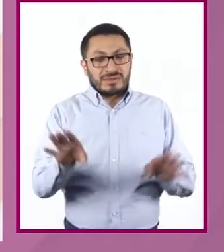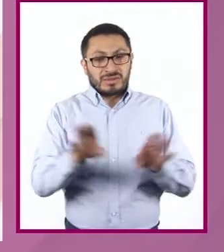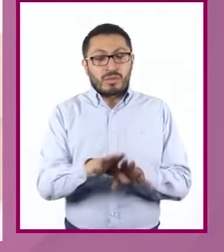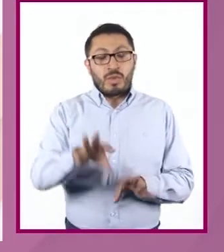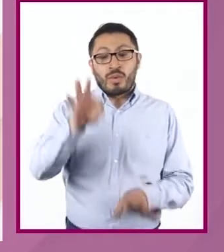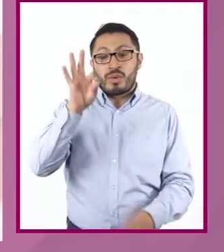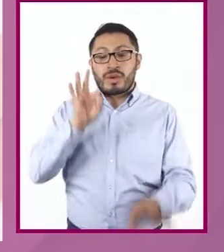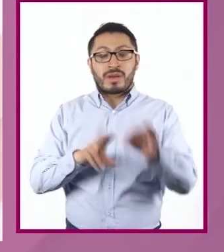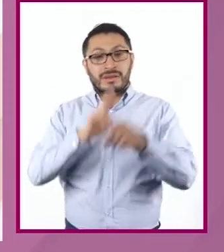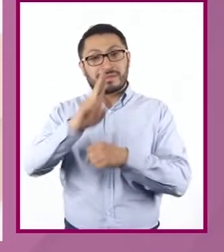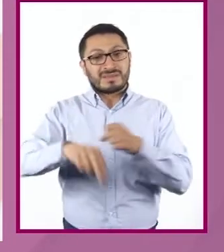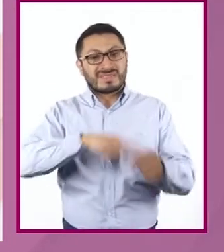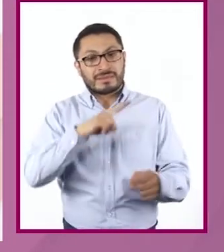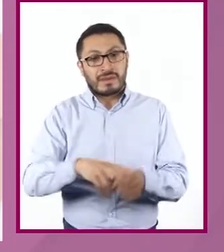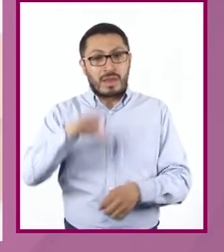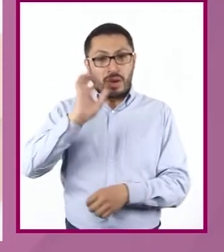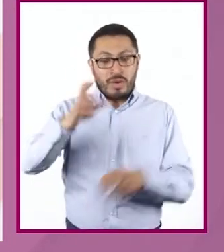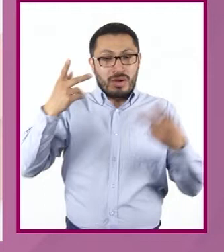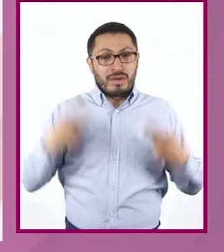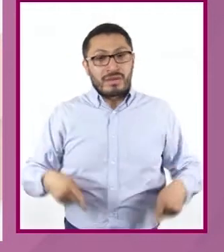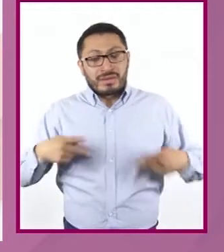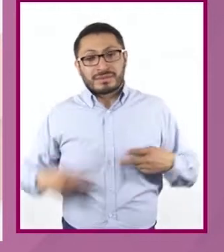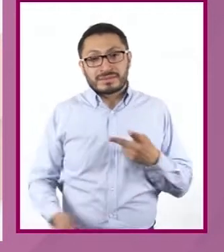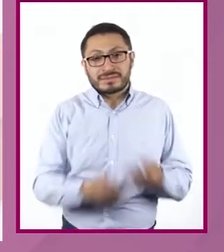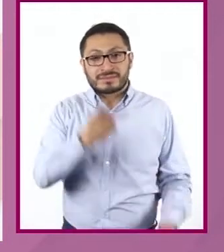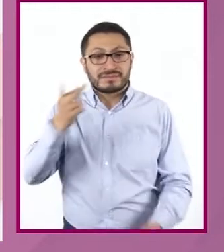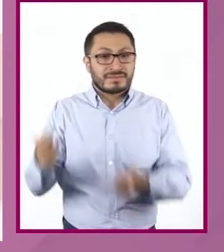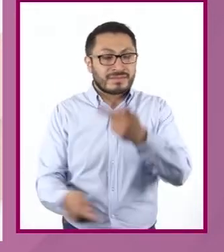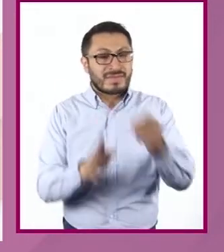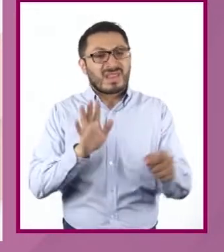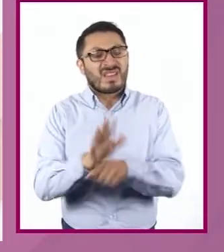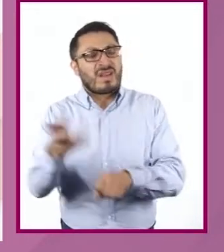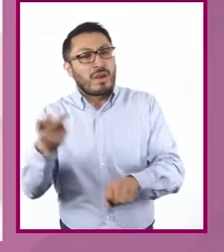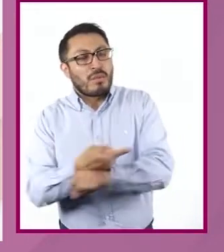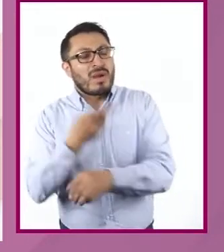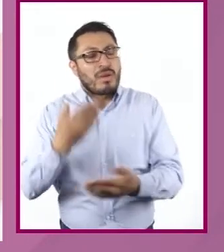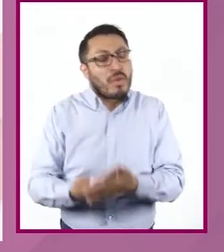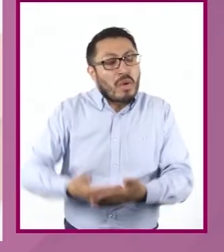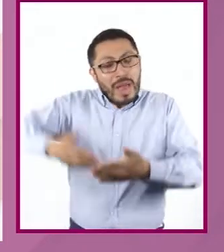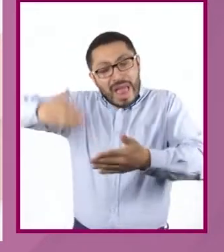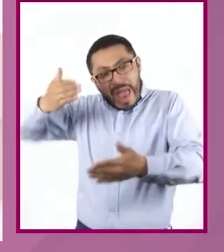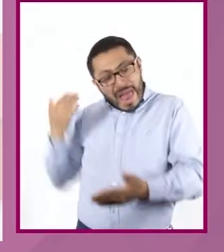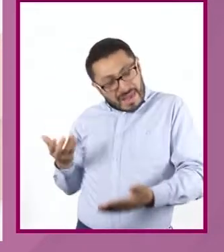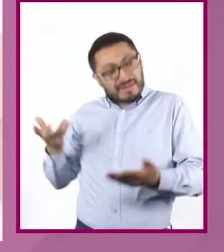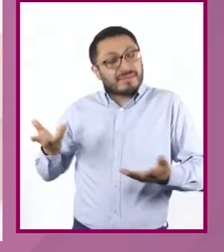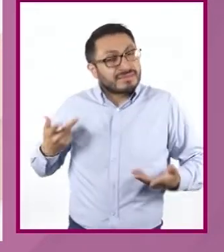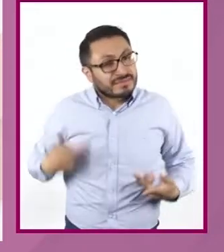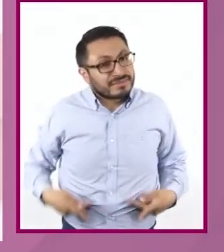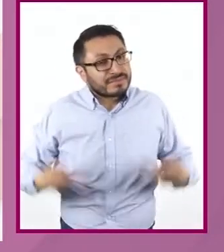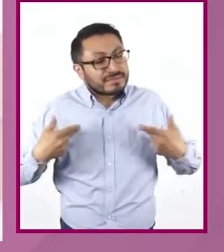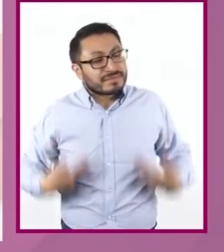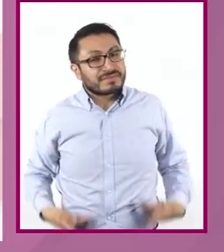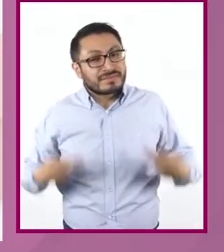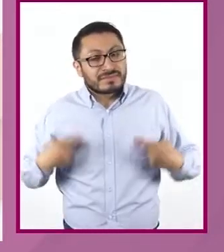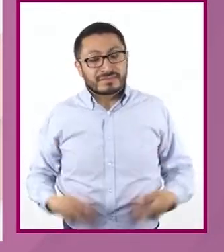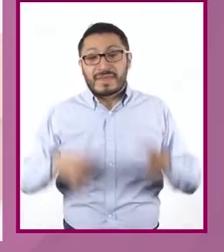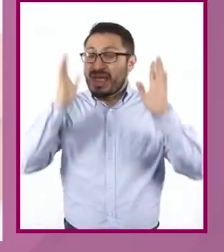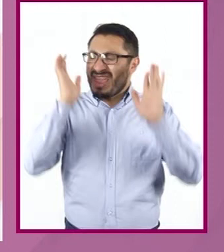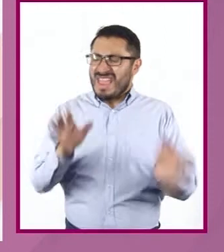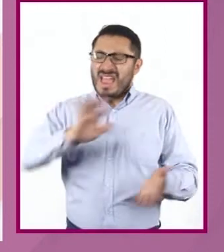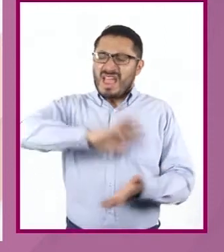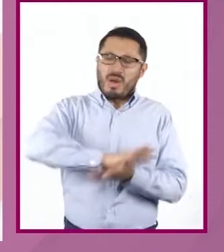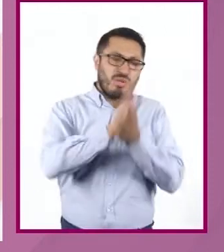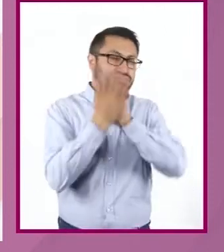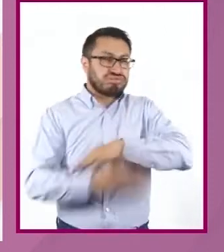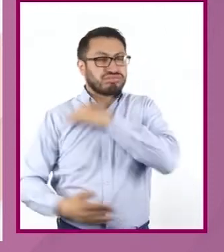ser humano empezó a preguntarse por lo que había ocurrido antes de que él llegara, la evolución ya llevaba millones